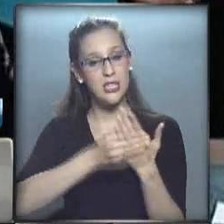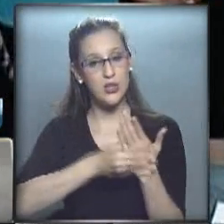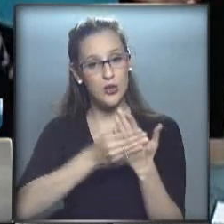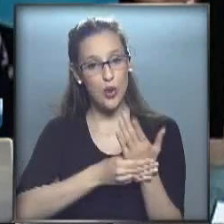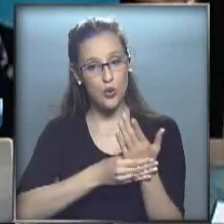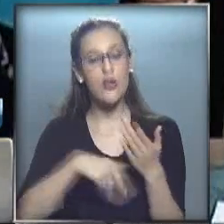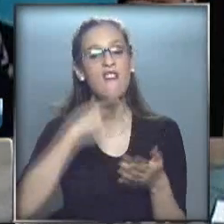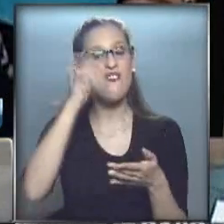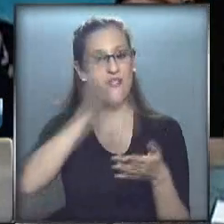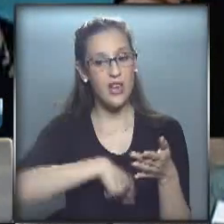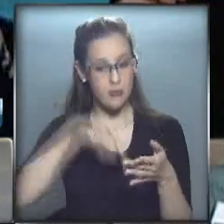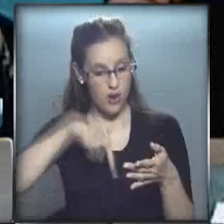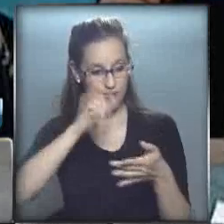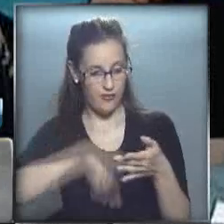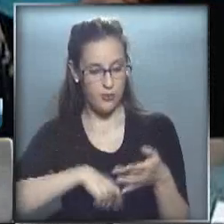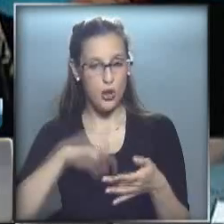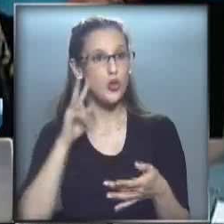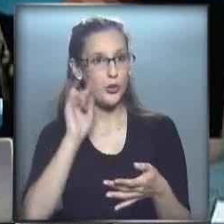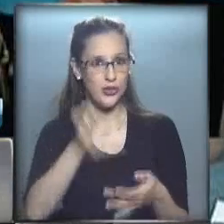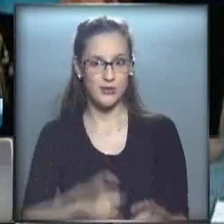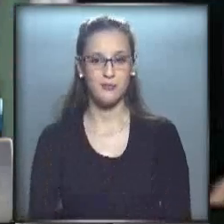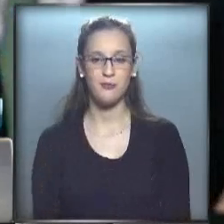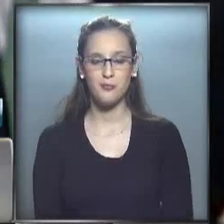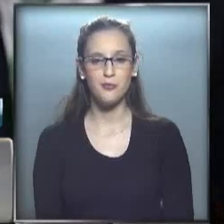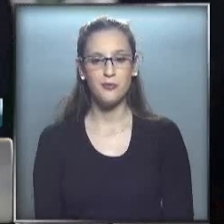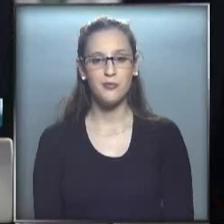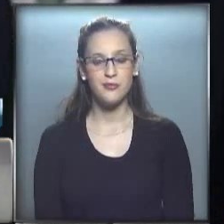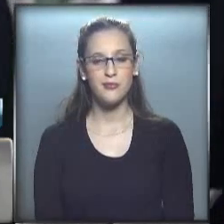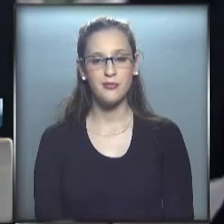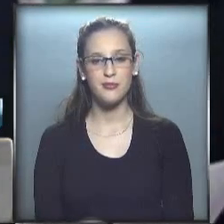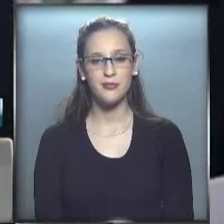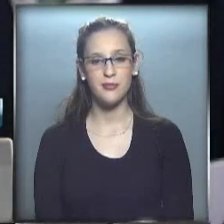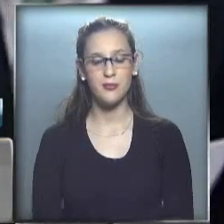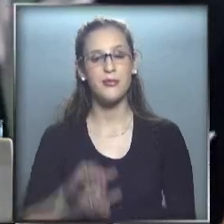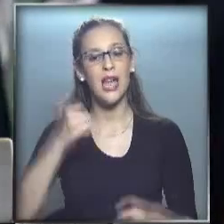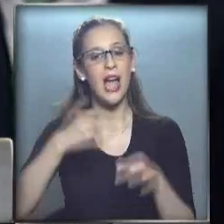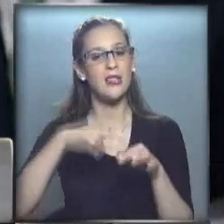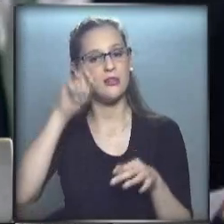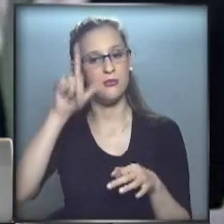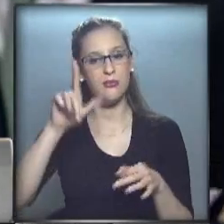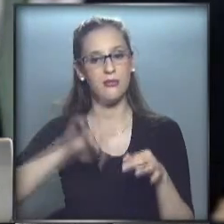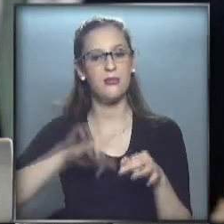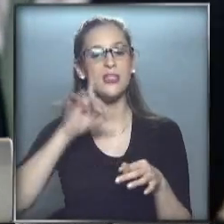quienes firman ante mí, doy fe. Ahora sí. Doctor Axel Kicillof,